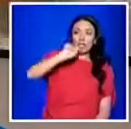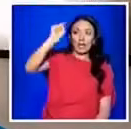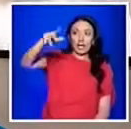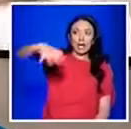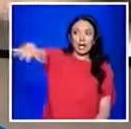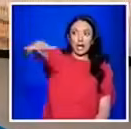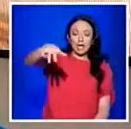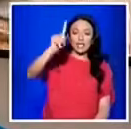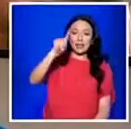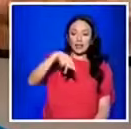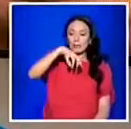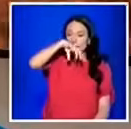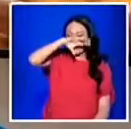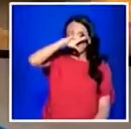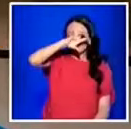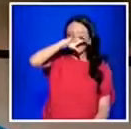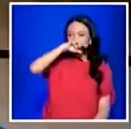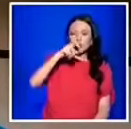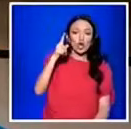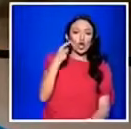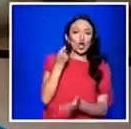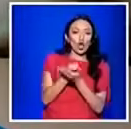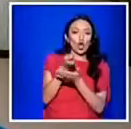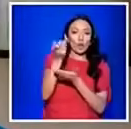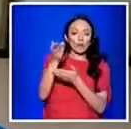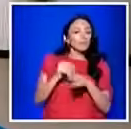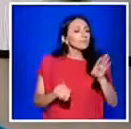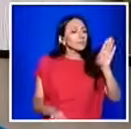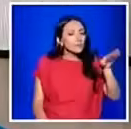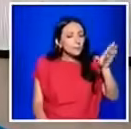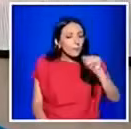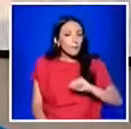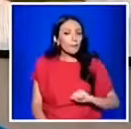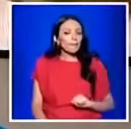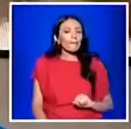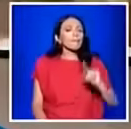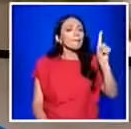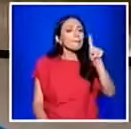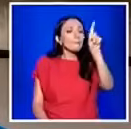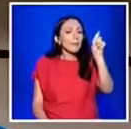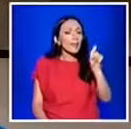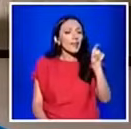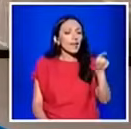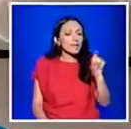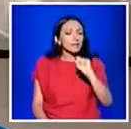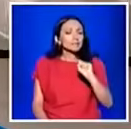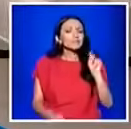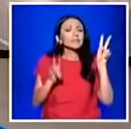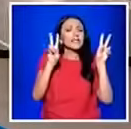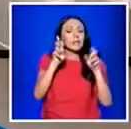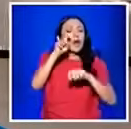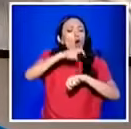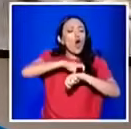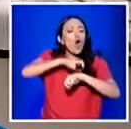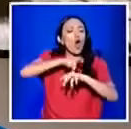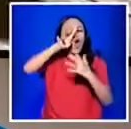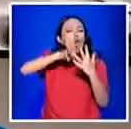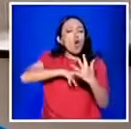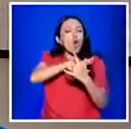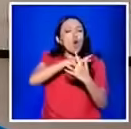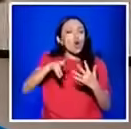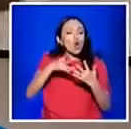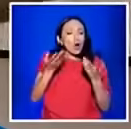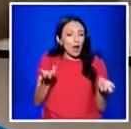llevarlo a unos deliciosos hornados propios de ese lugar. Pero mi Bessy Jocelyn, quiero preguntarle también cómo está el tema de los horarios para este